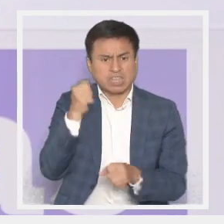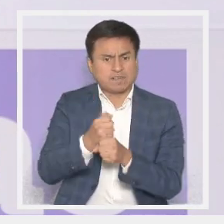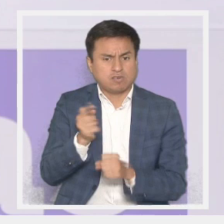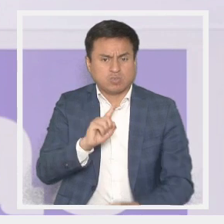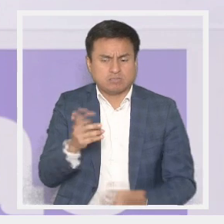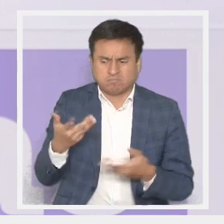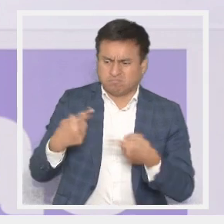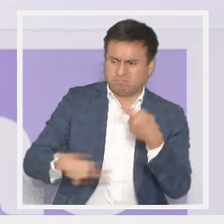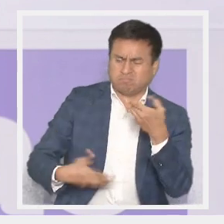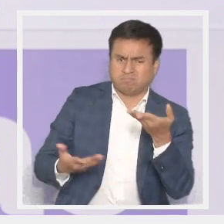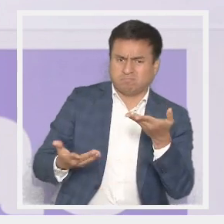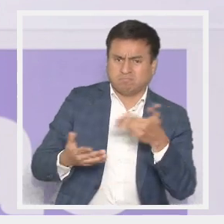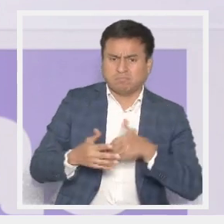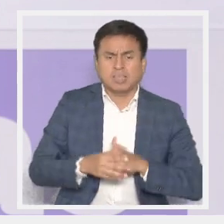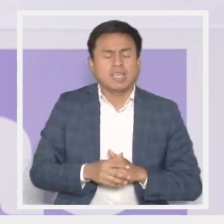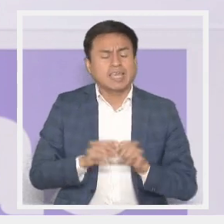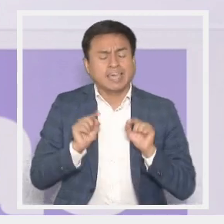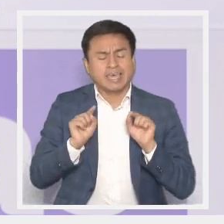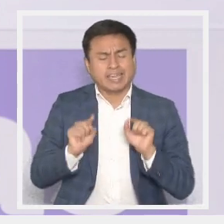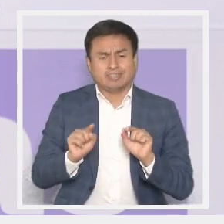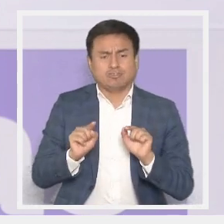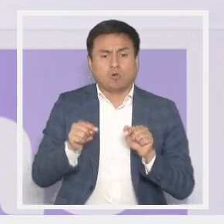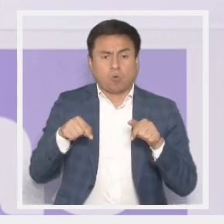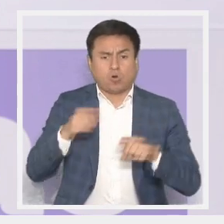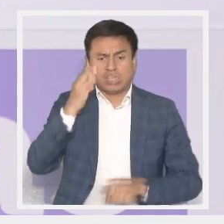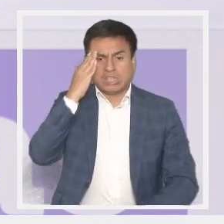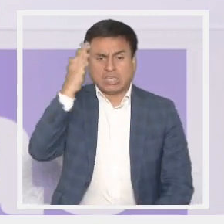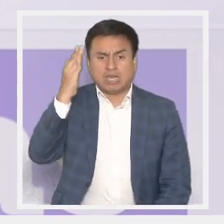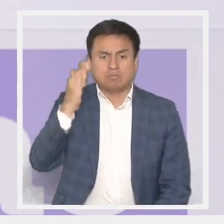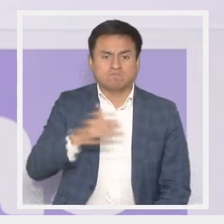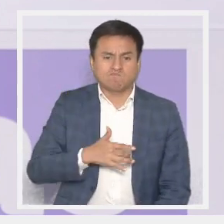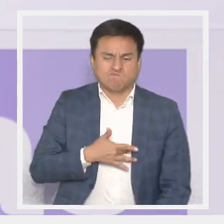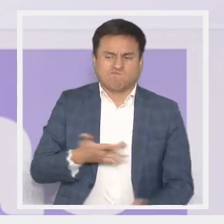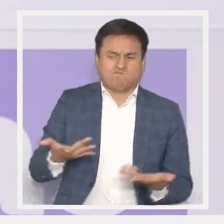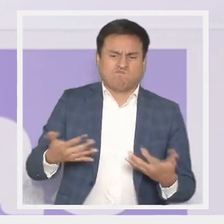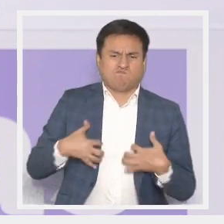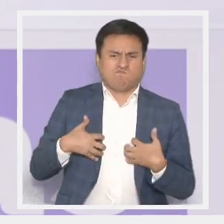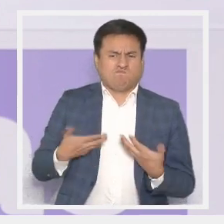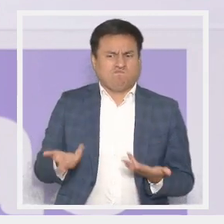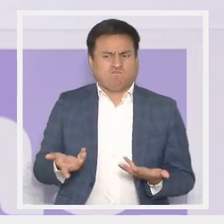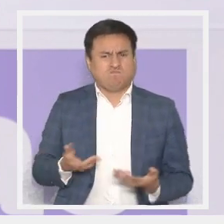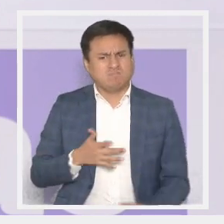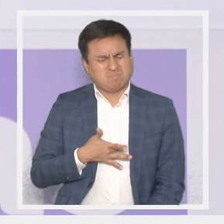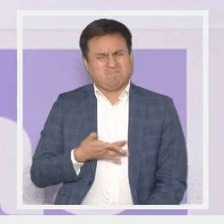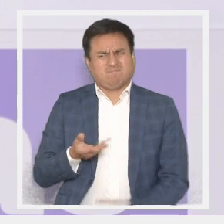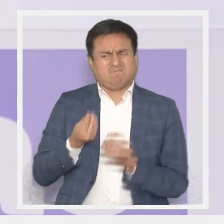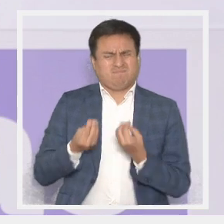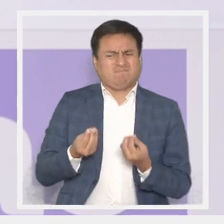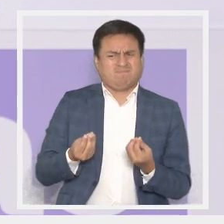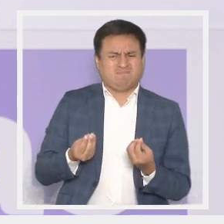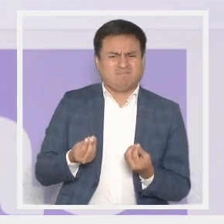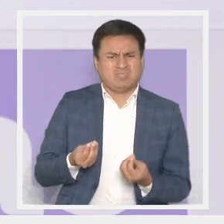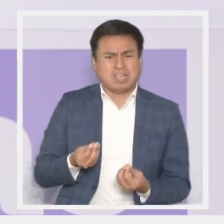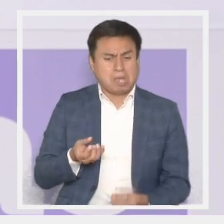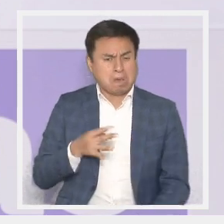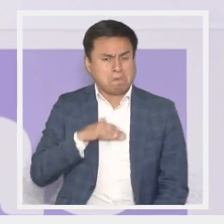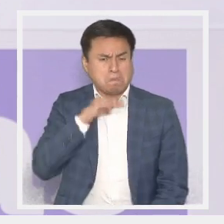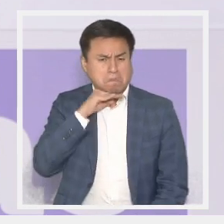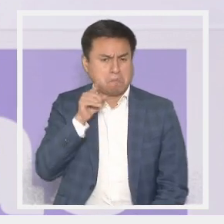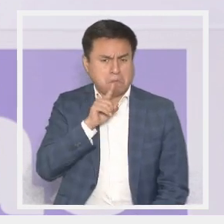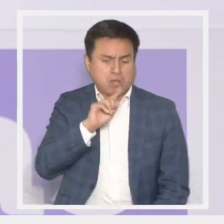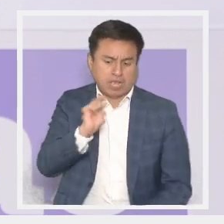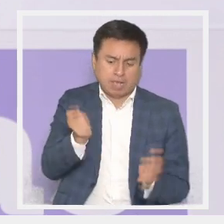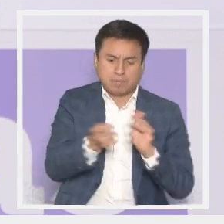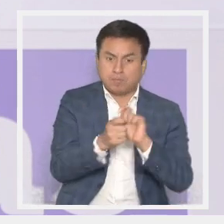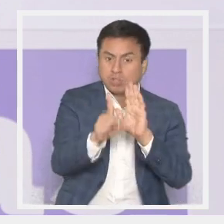trabajo. Y eso hoy día indigna, pero sin embargo esa indignación no basta. Tenemos que transformarlo